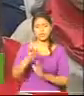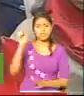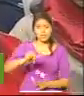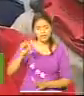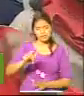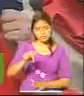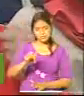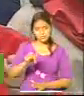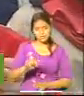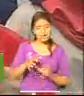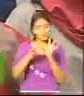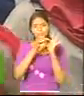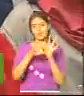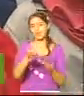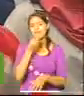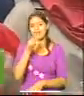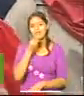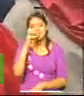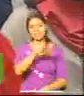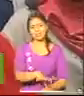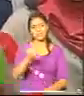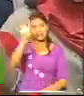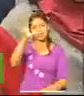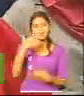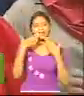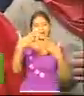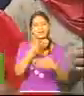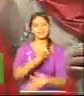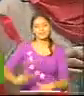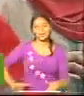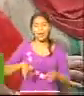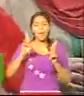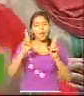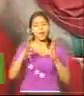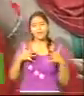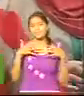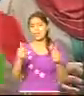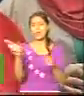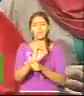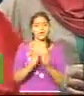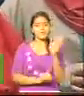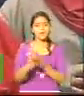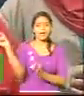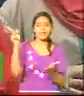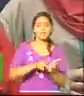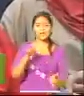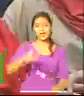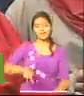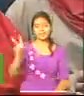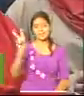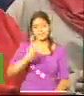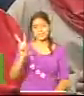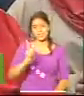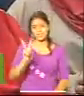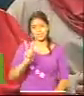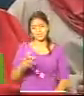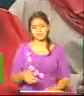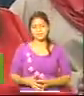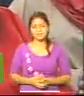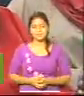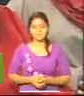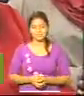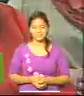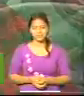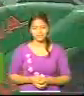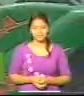aquí va a salir la soberanía alimentaria de todo el país. Gracias, presidente, ojalá se mejore y regrese pronto a nuestra ciudad comunal El Laberinto,